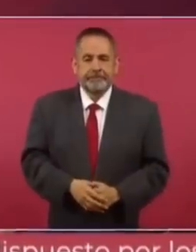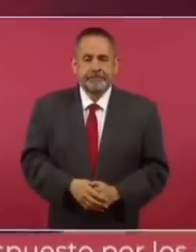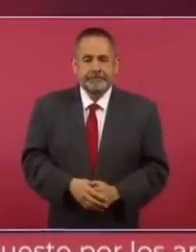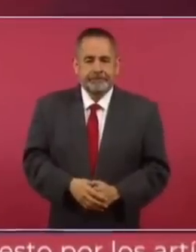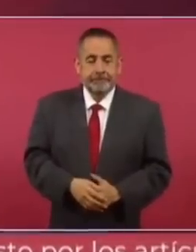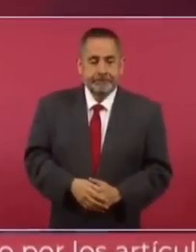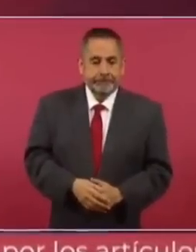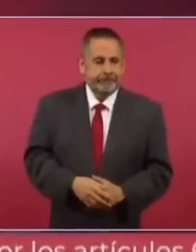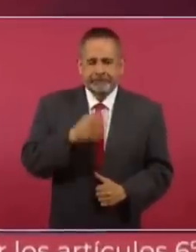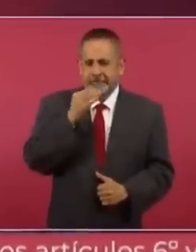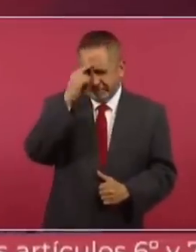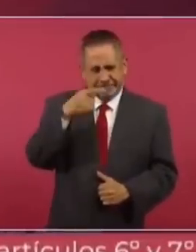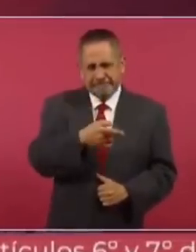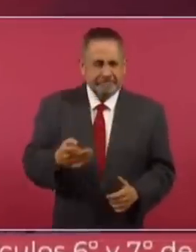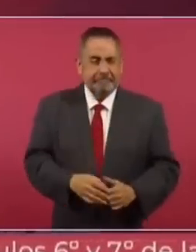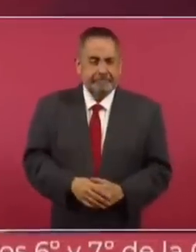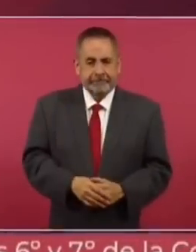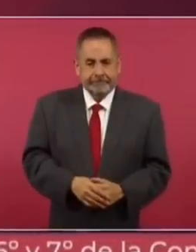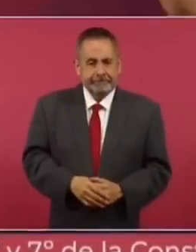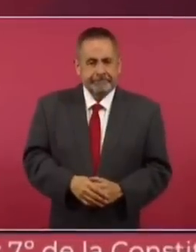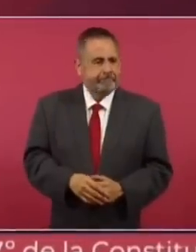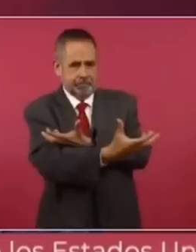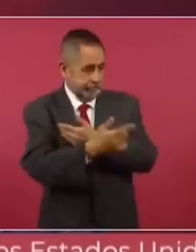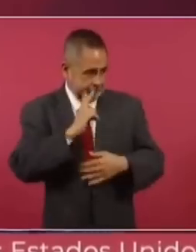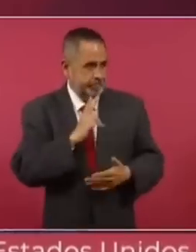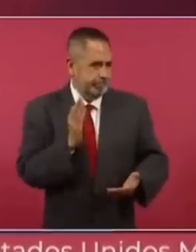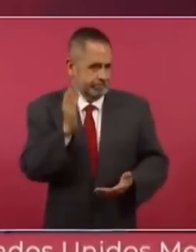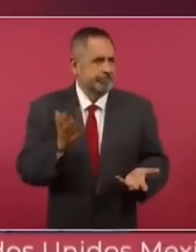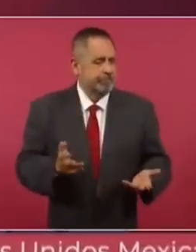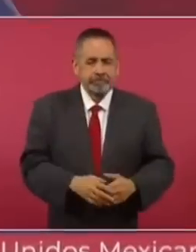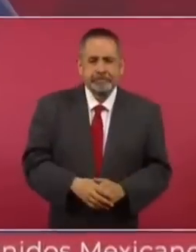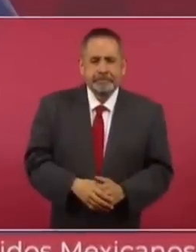Es sencillo. Vamos a intercambiar